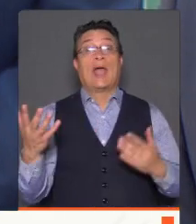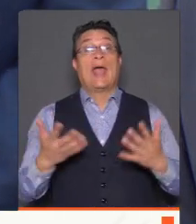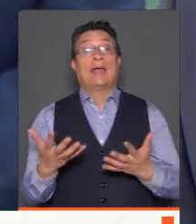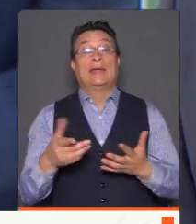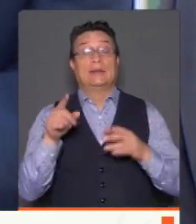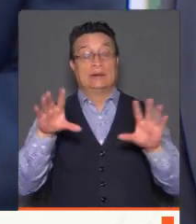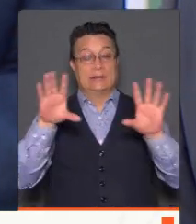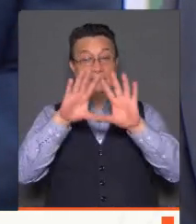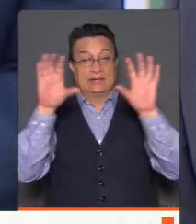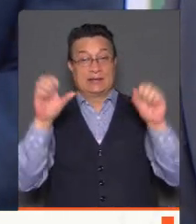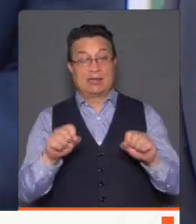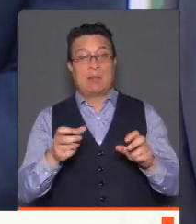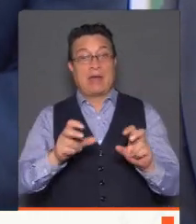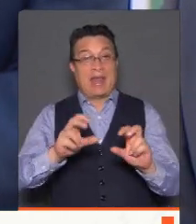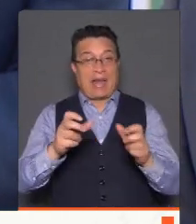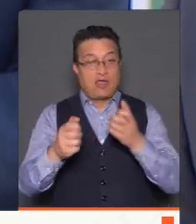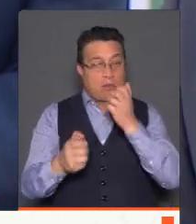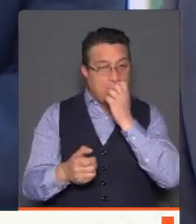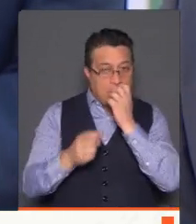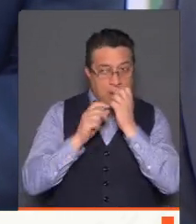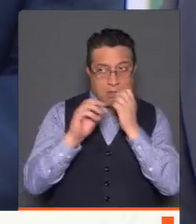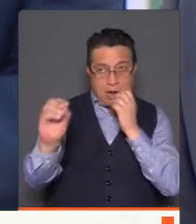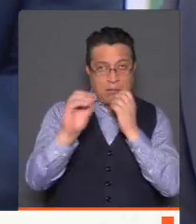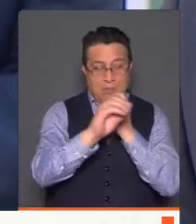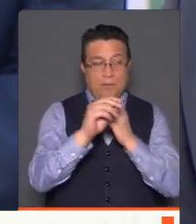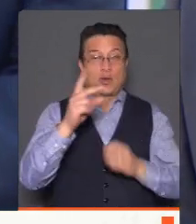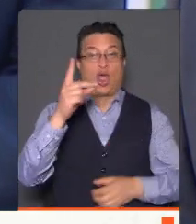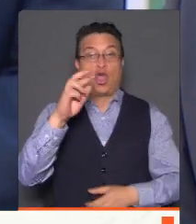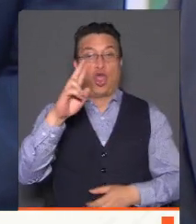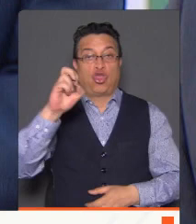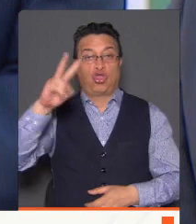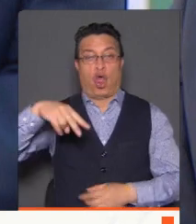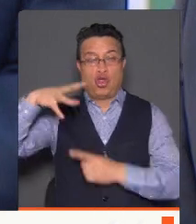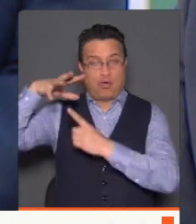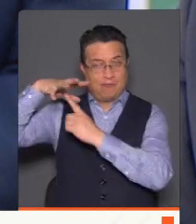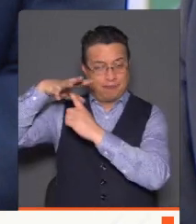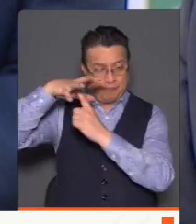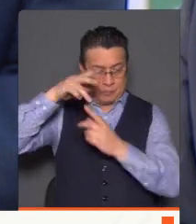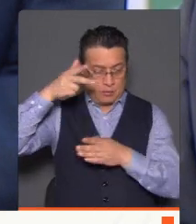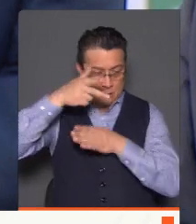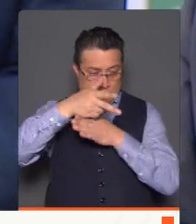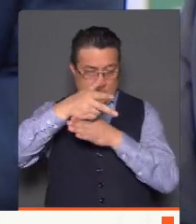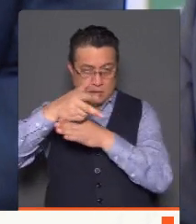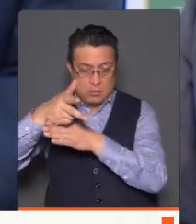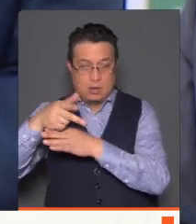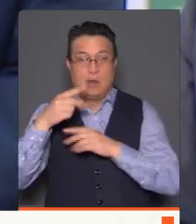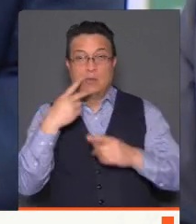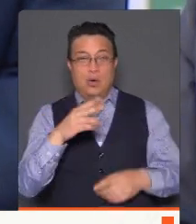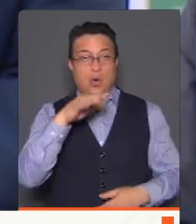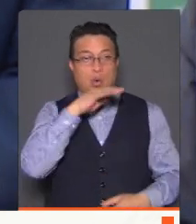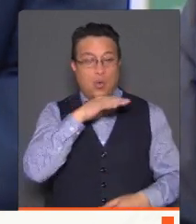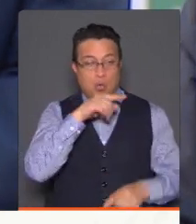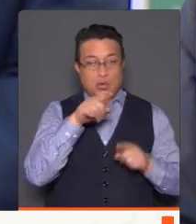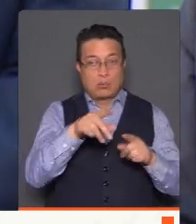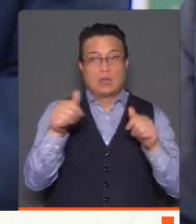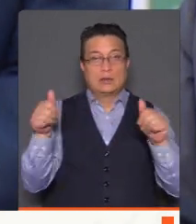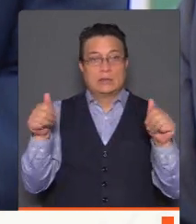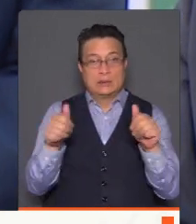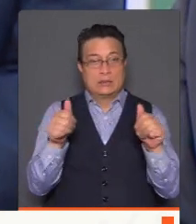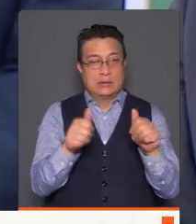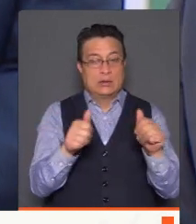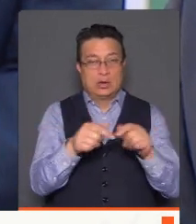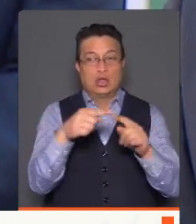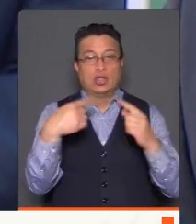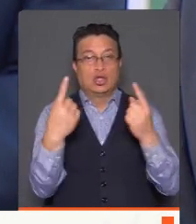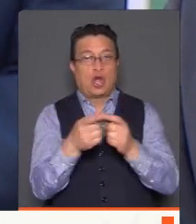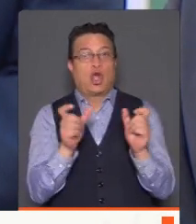sistemas como radios, como drones, los cuales lo iban utilizando a medida que se iban acercando a todos los sistemas